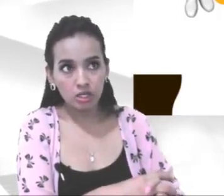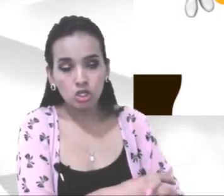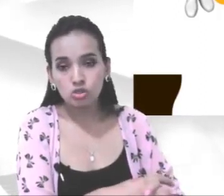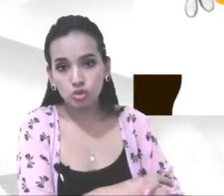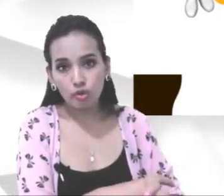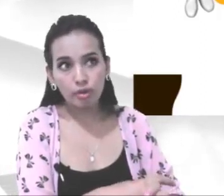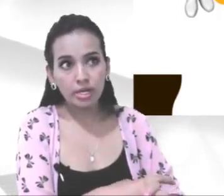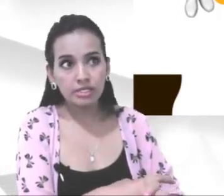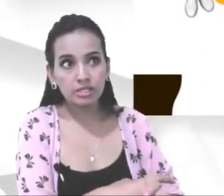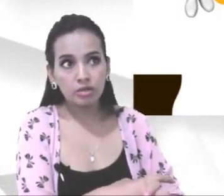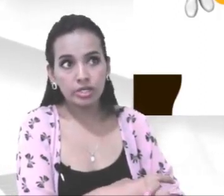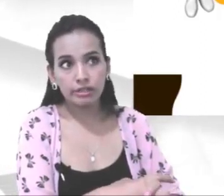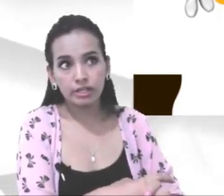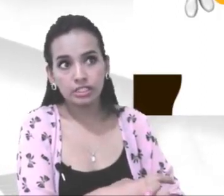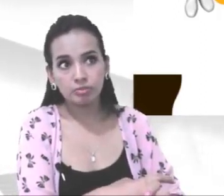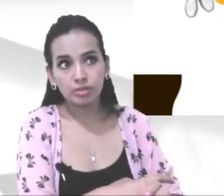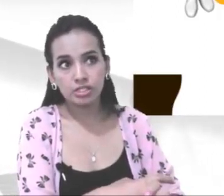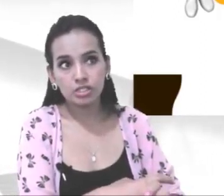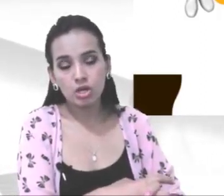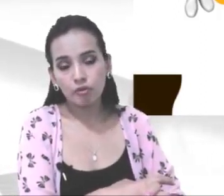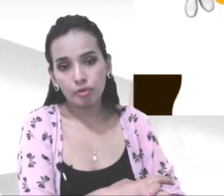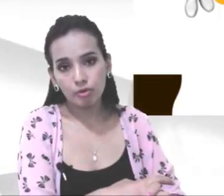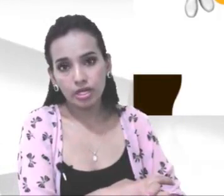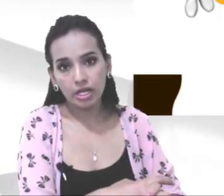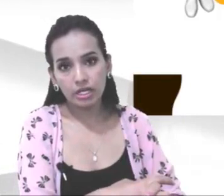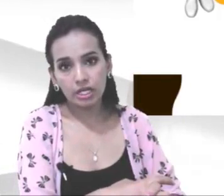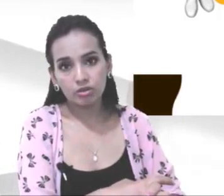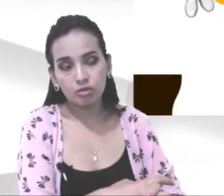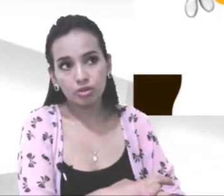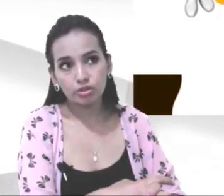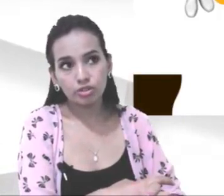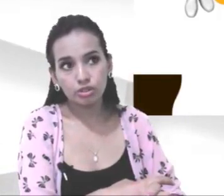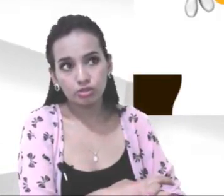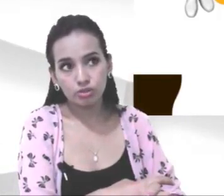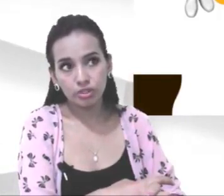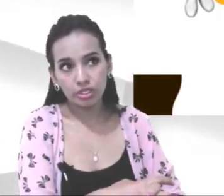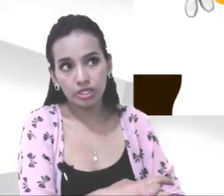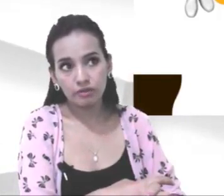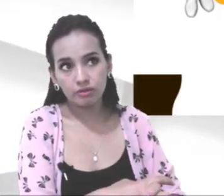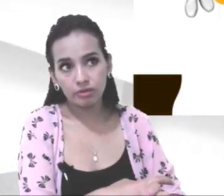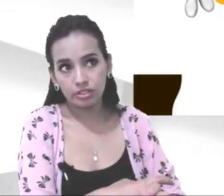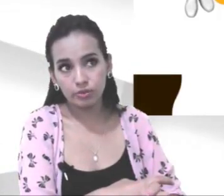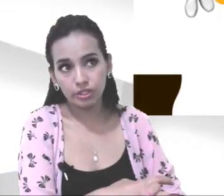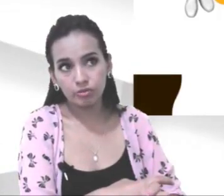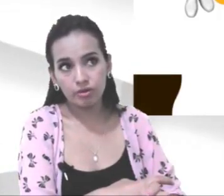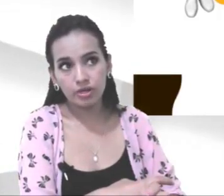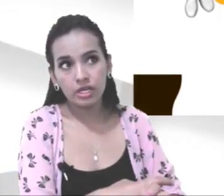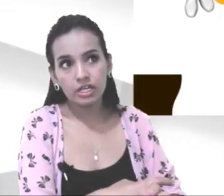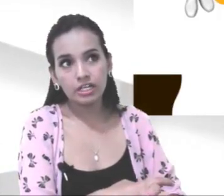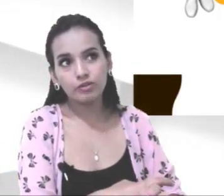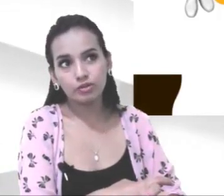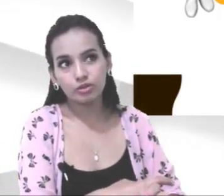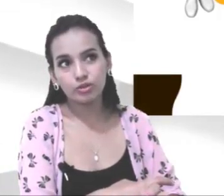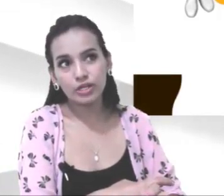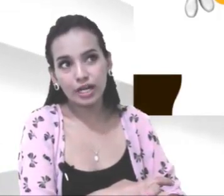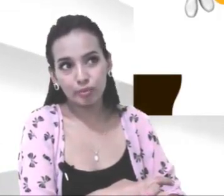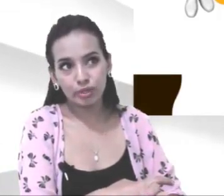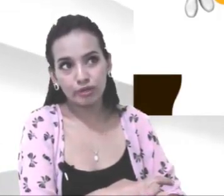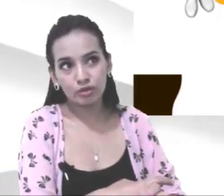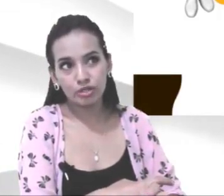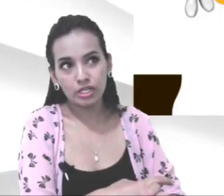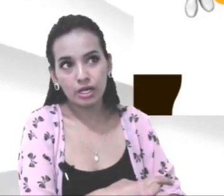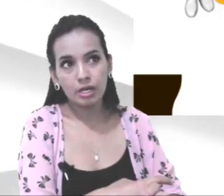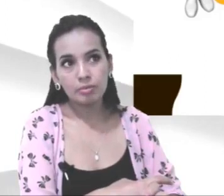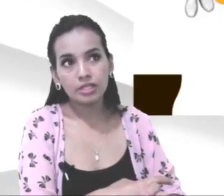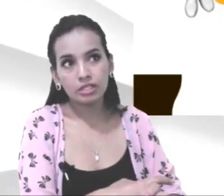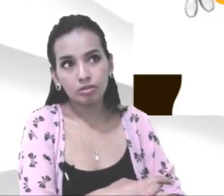su obra maestra el origen de las especies' fue publicada en el año de 1859 59 y revolucionó el campo